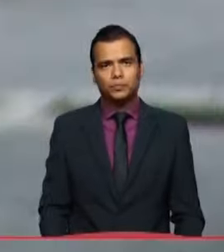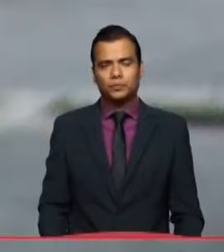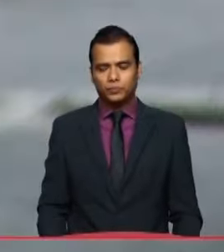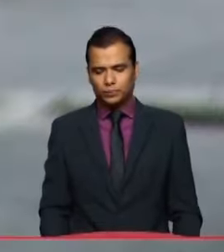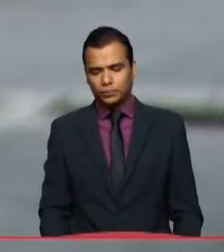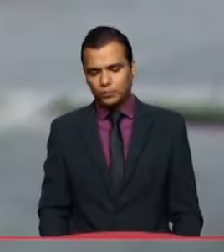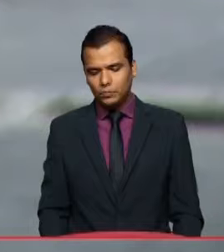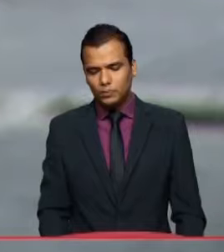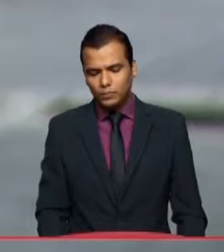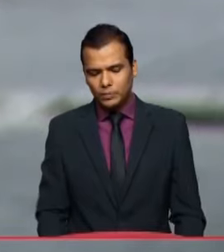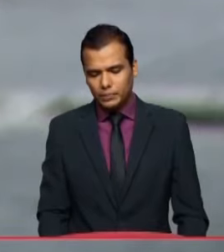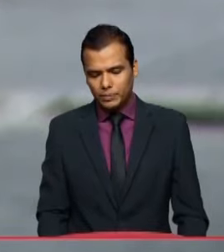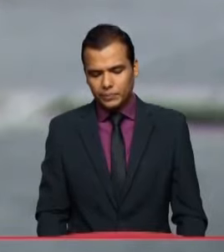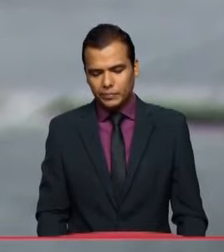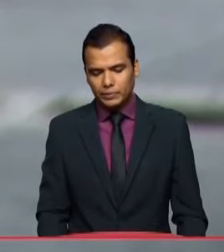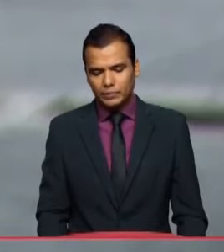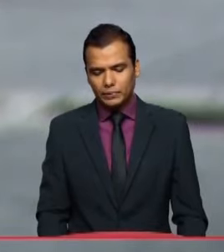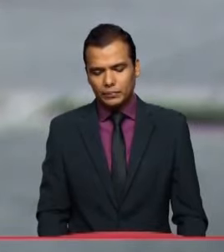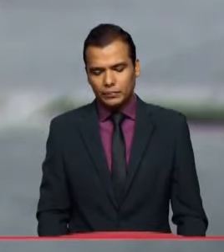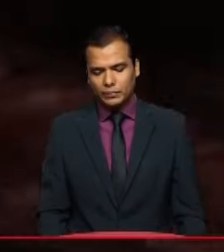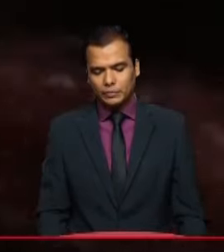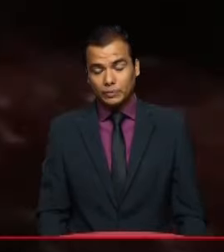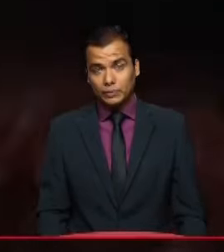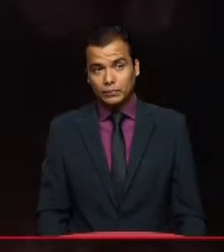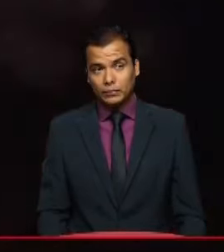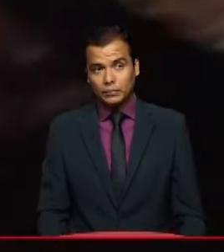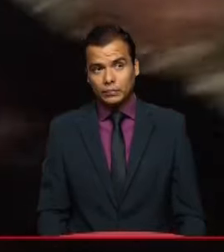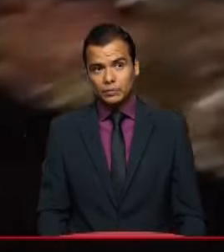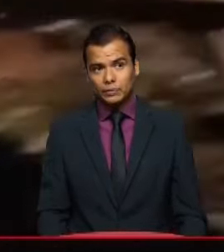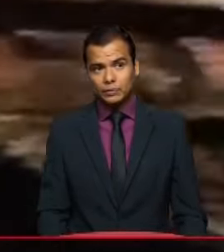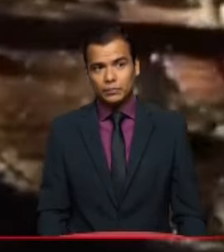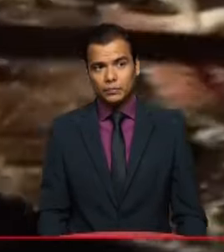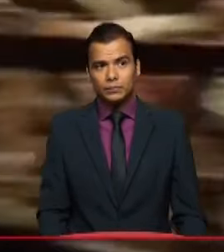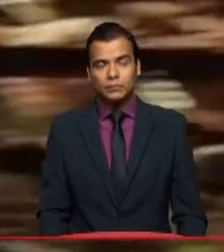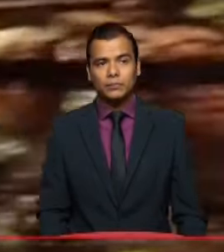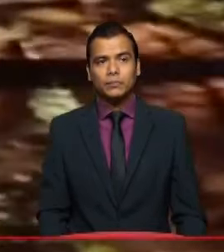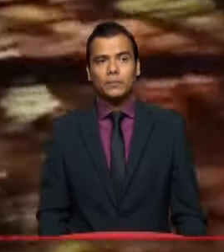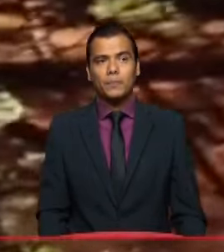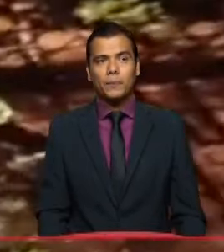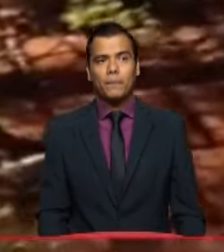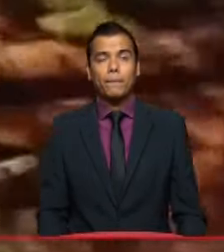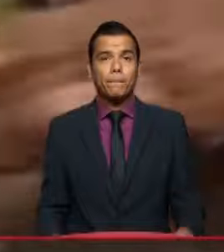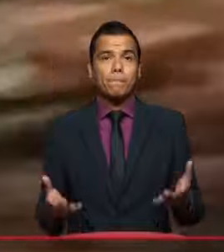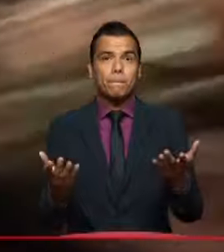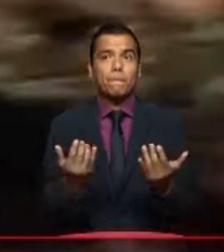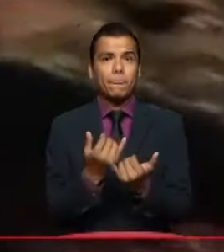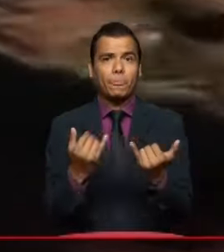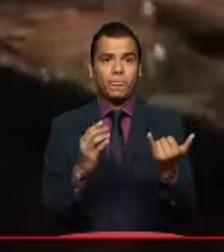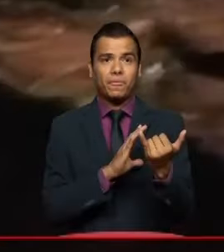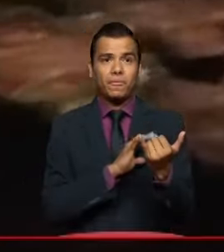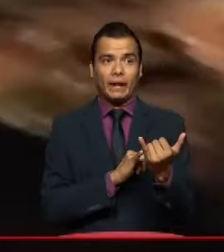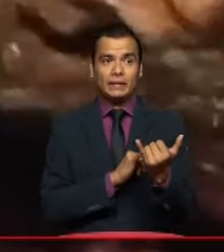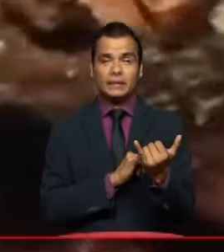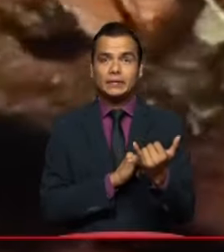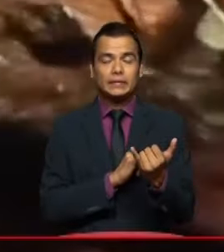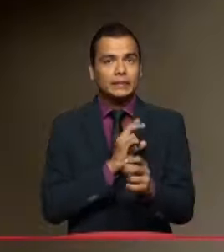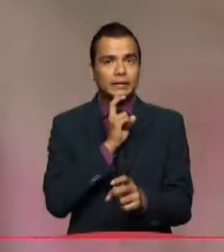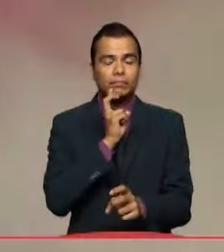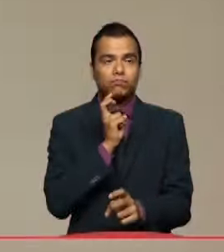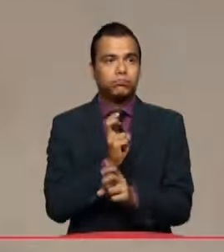acá disfrutáramos de un poco más de tranquilidad. Mientras tanto, Cali atraviesa su mayor